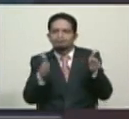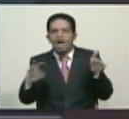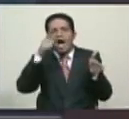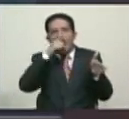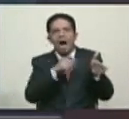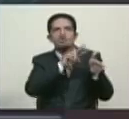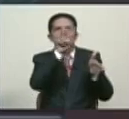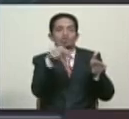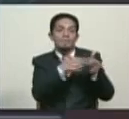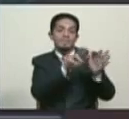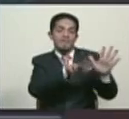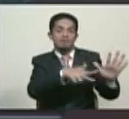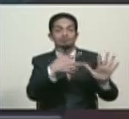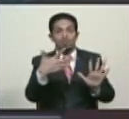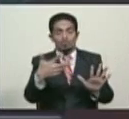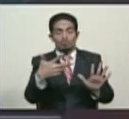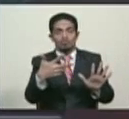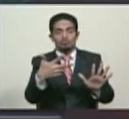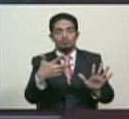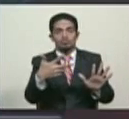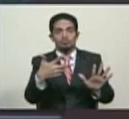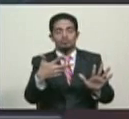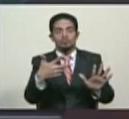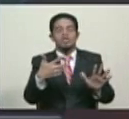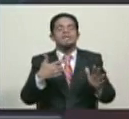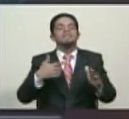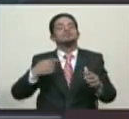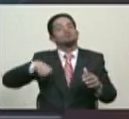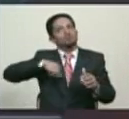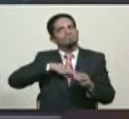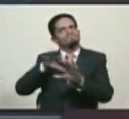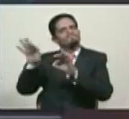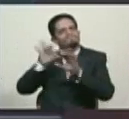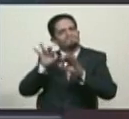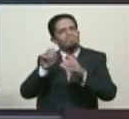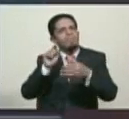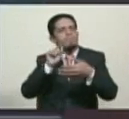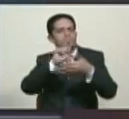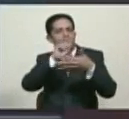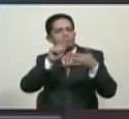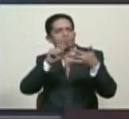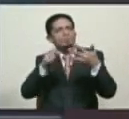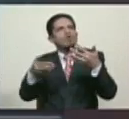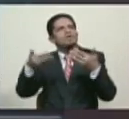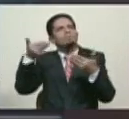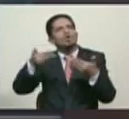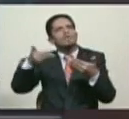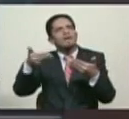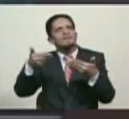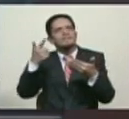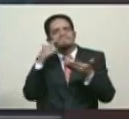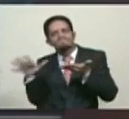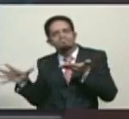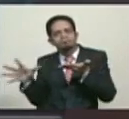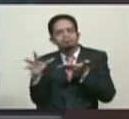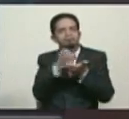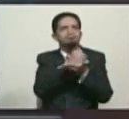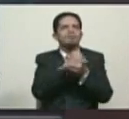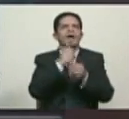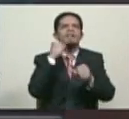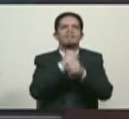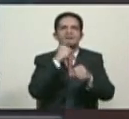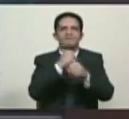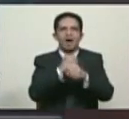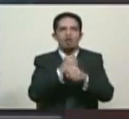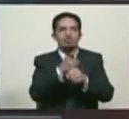2018, nos permitimos señalar puntos importantes que hemos recogido de un intenso trabajo con la responsable